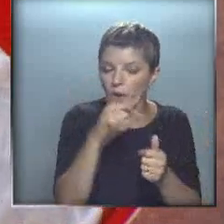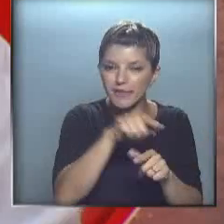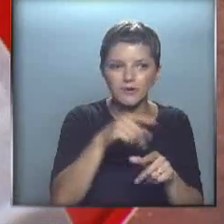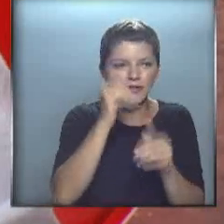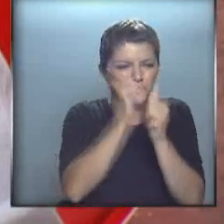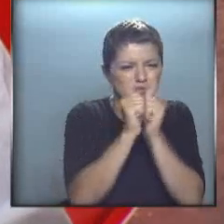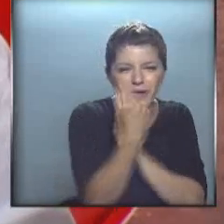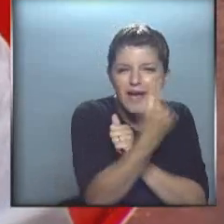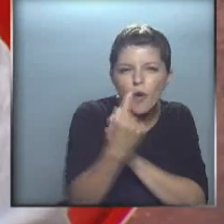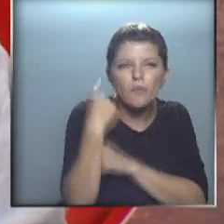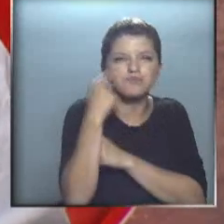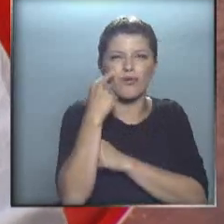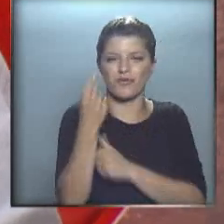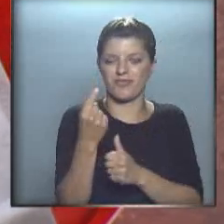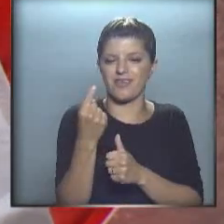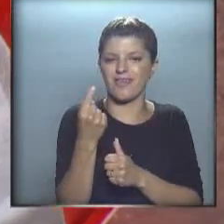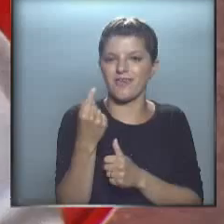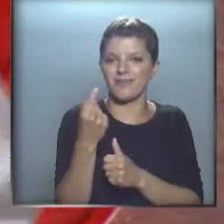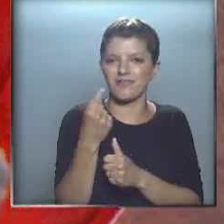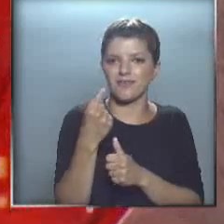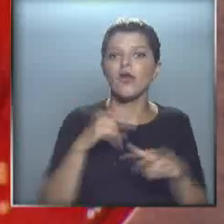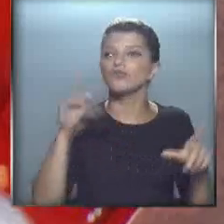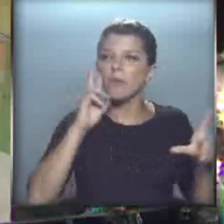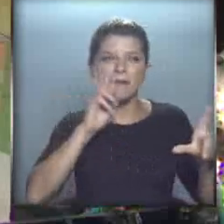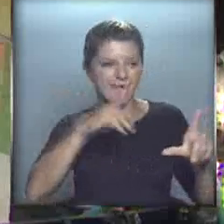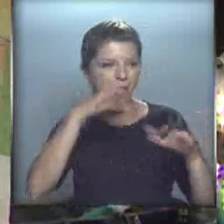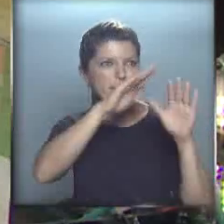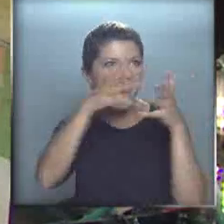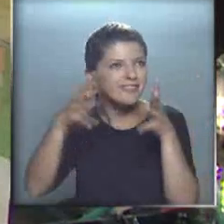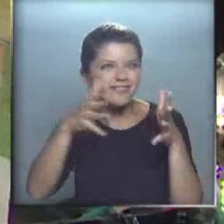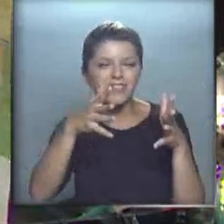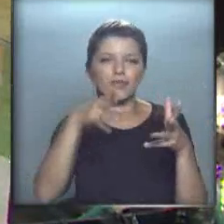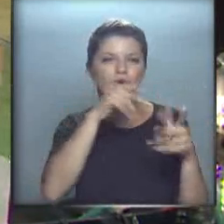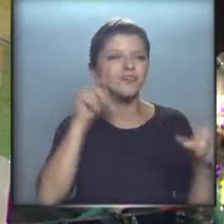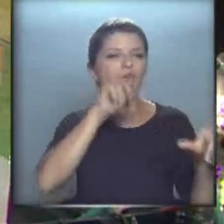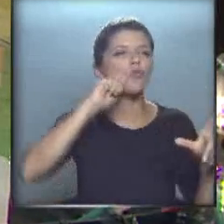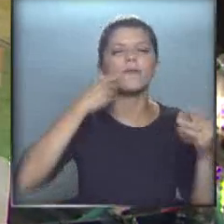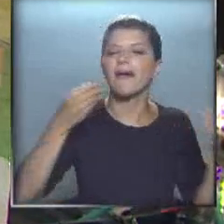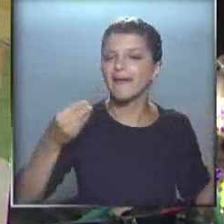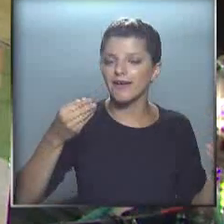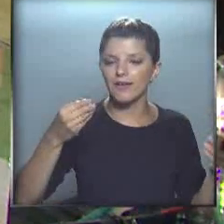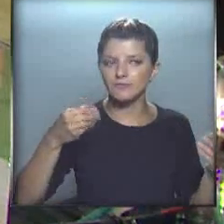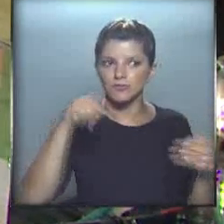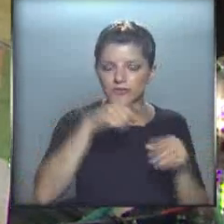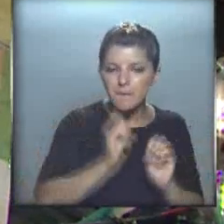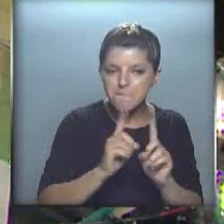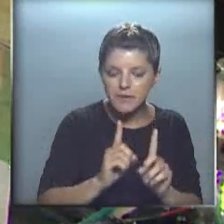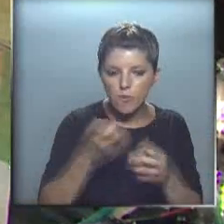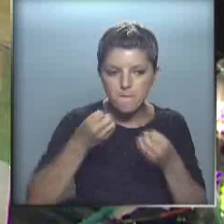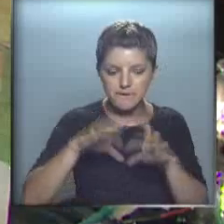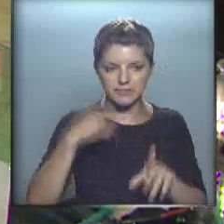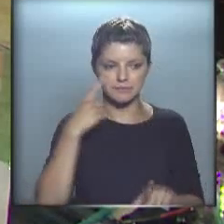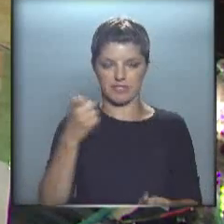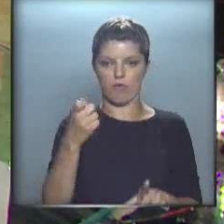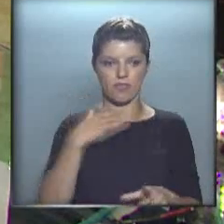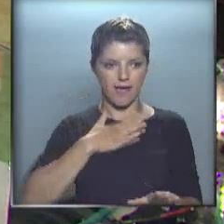historia, supe... Te veías parecido. Me veía parecido, supe sus gustos, empecé a darme cuenta que las cosas que a mí me pasaban, lo